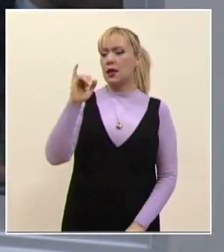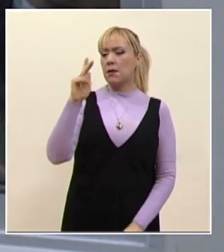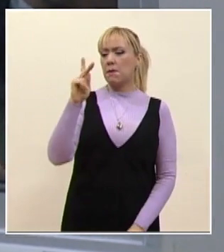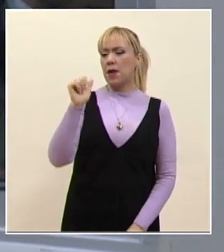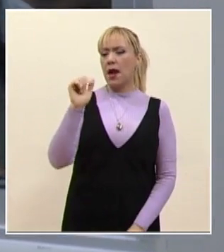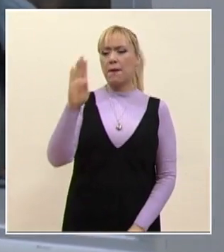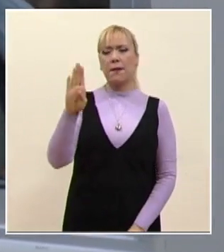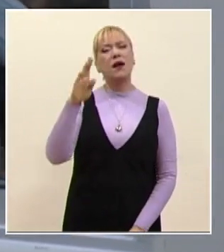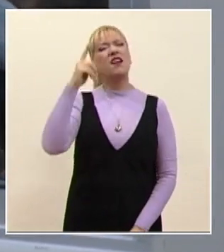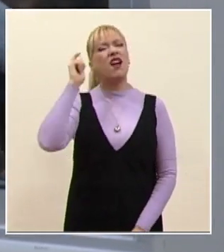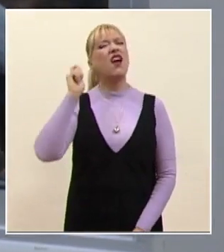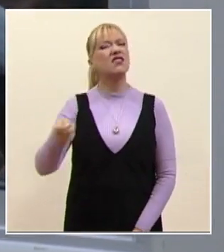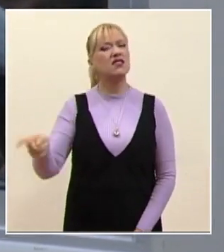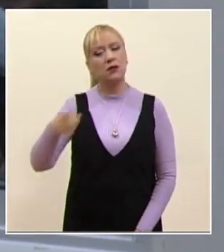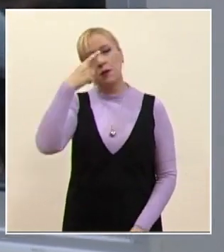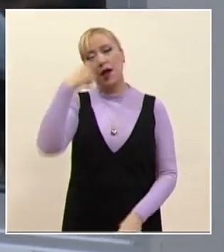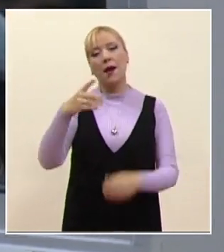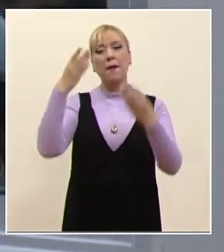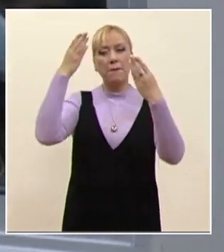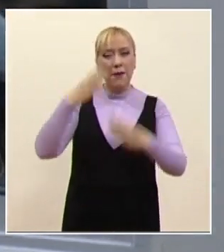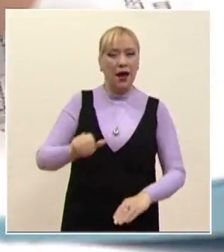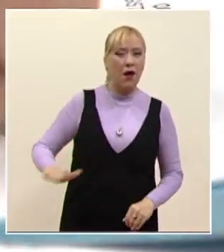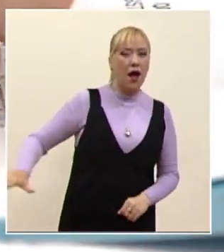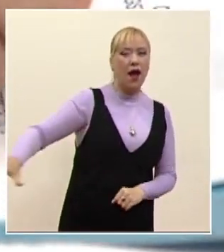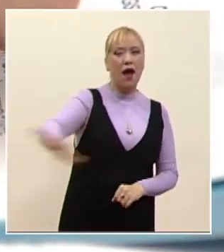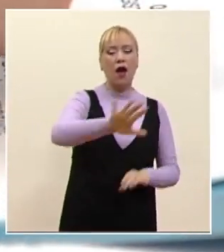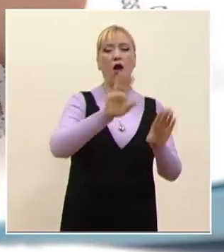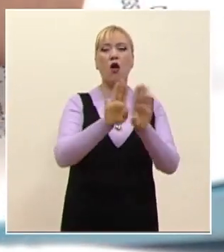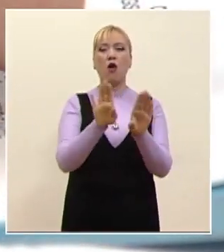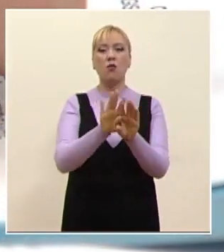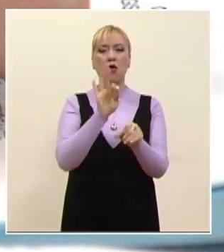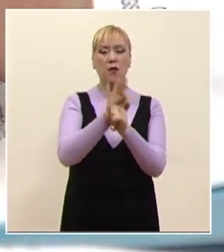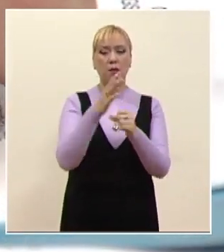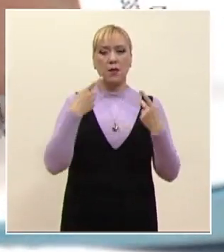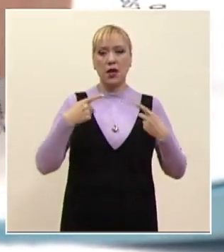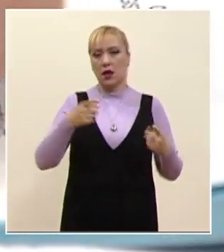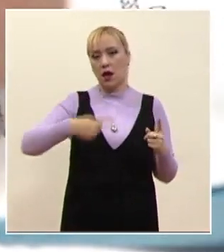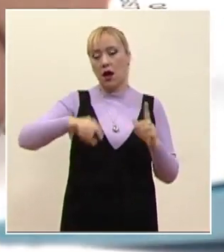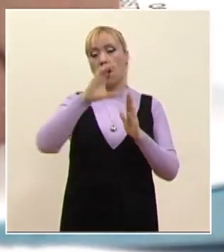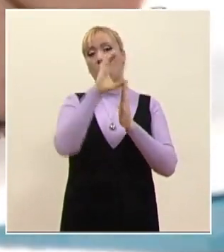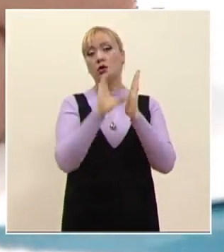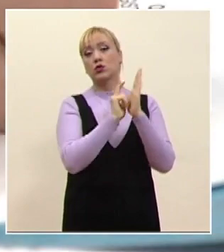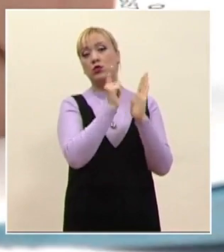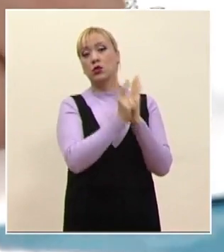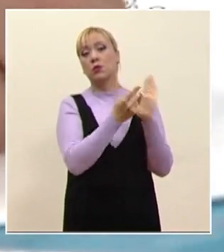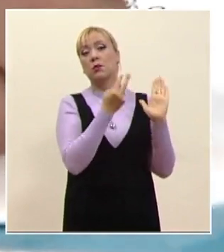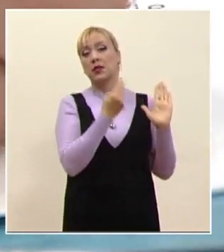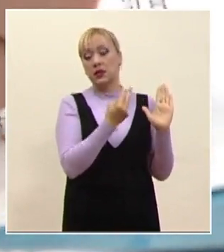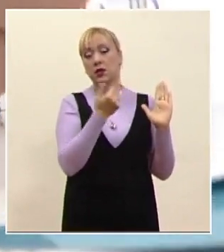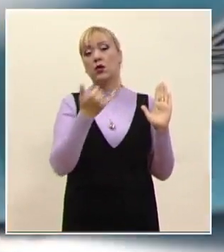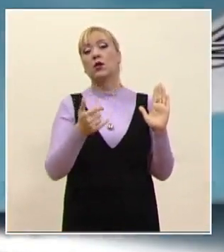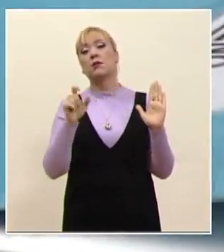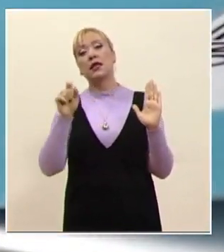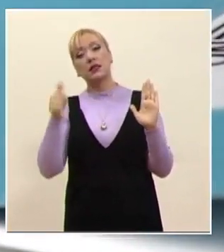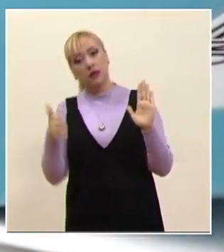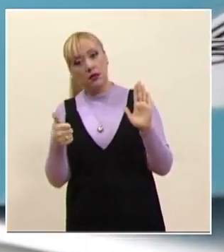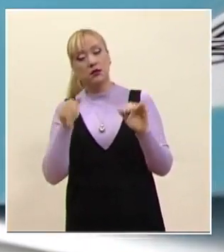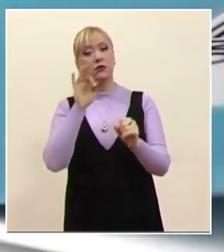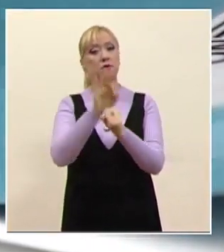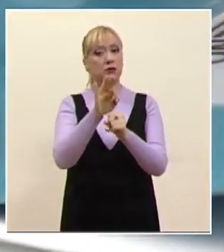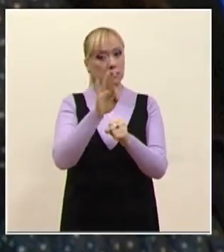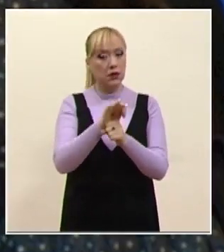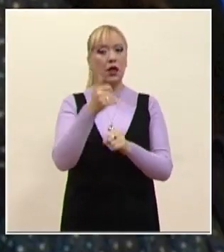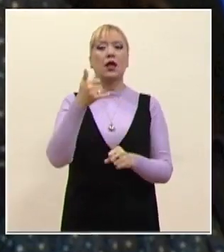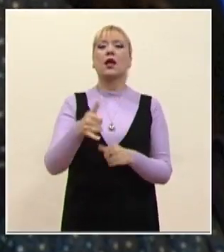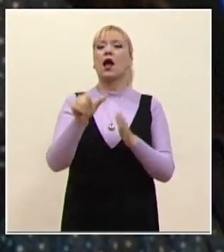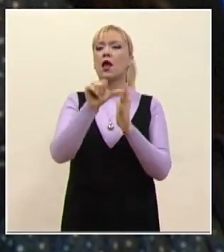finalidad compatible con los artículos 25 y 26 de la Constitución General. El artículo 11 prevé un seguro de